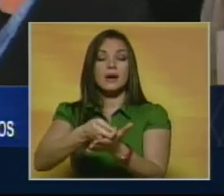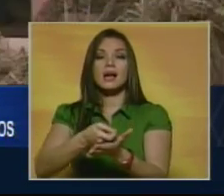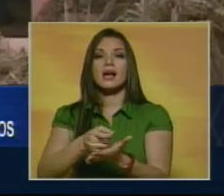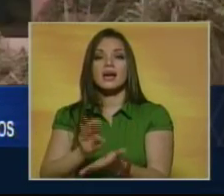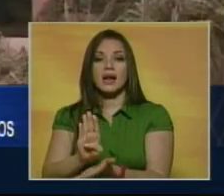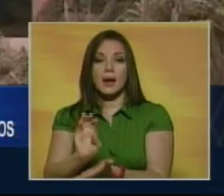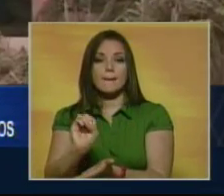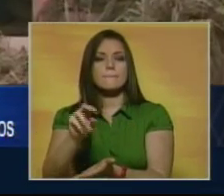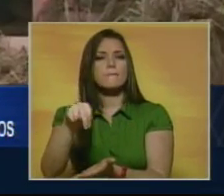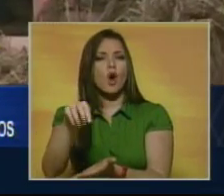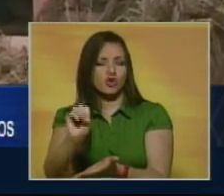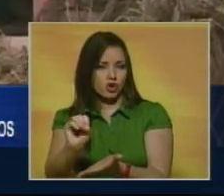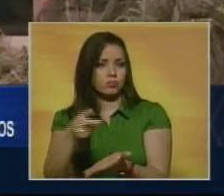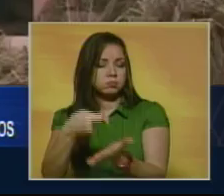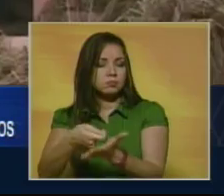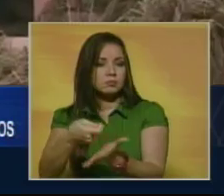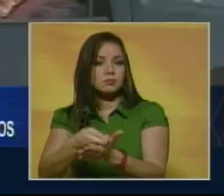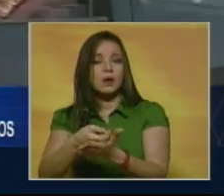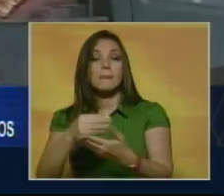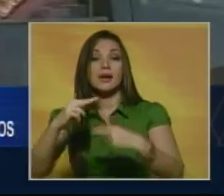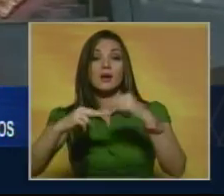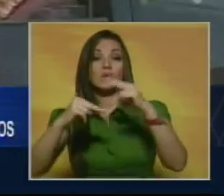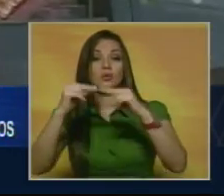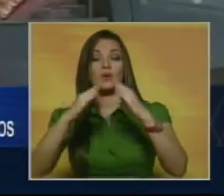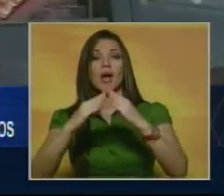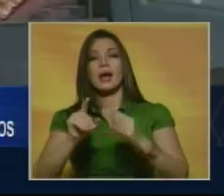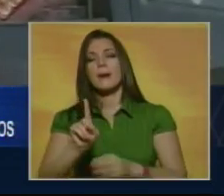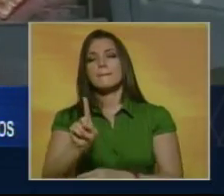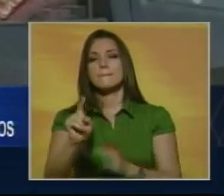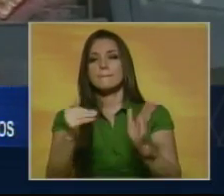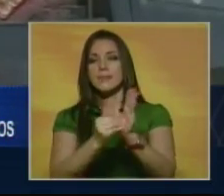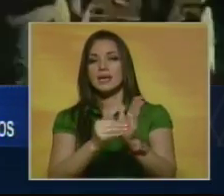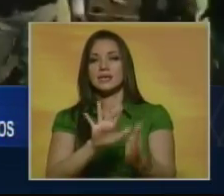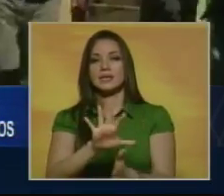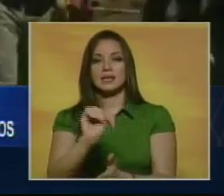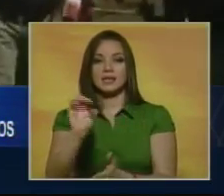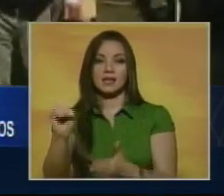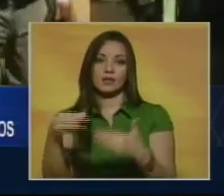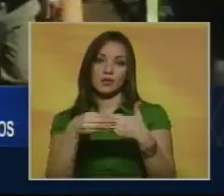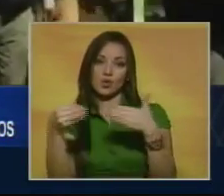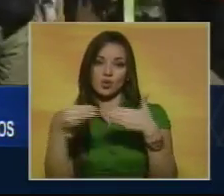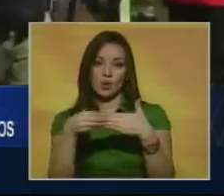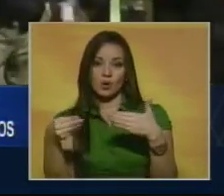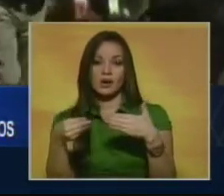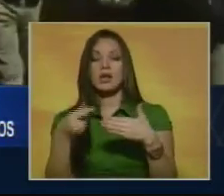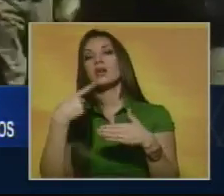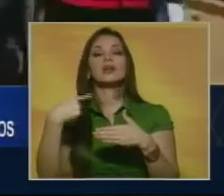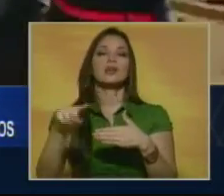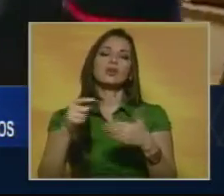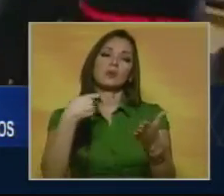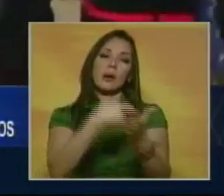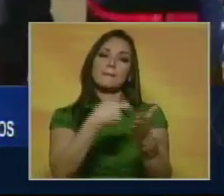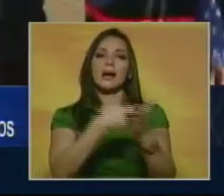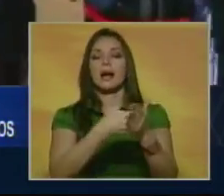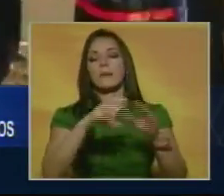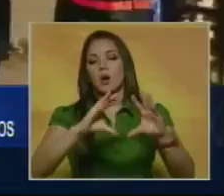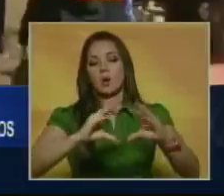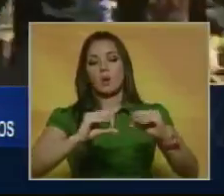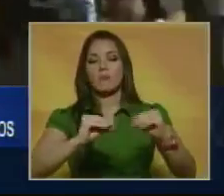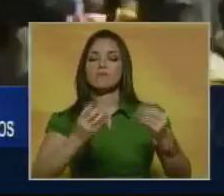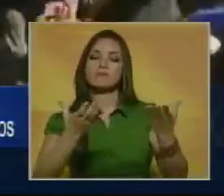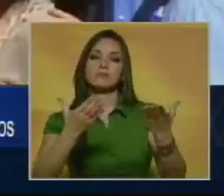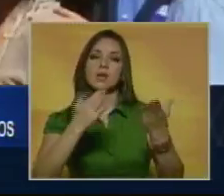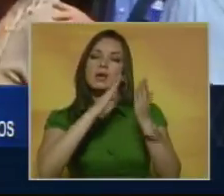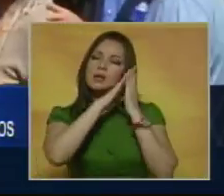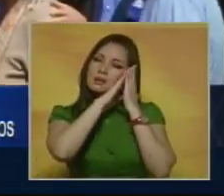reconstrucción de viviendas cercano a $1.500 y otro de adquisición de enseres de $700 a cada una de las